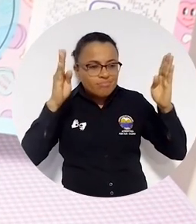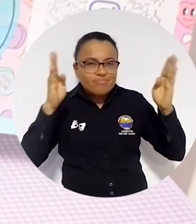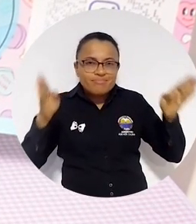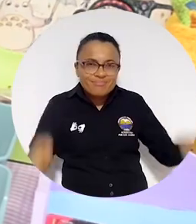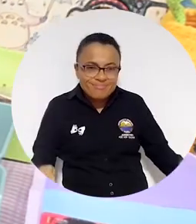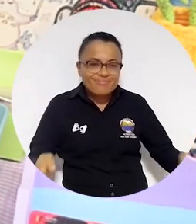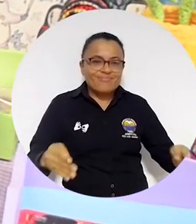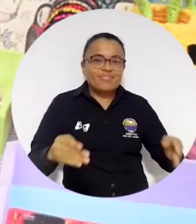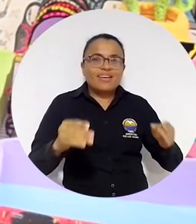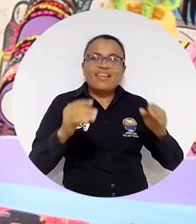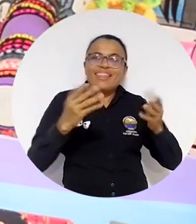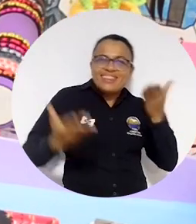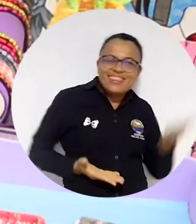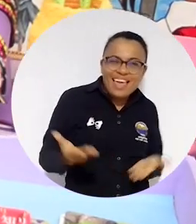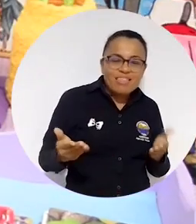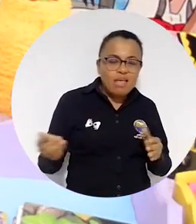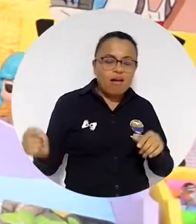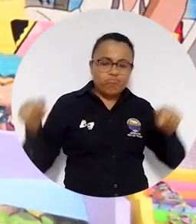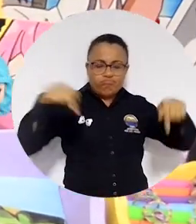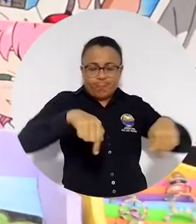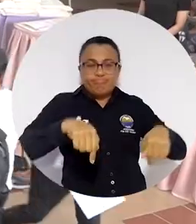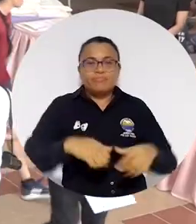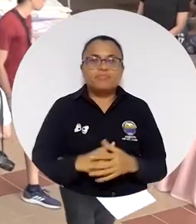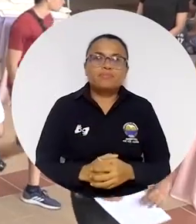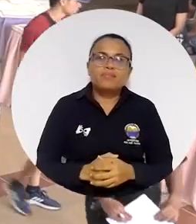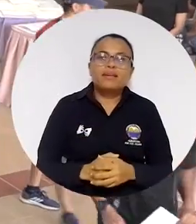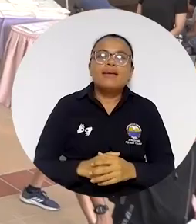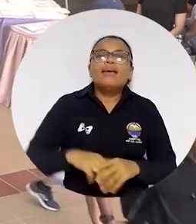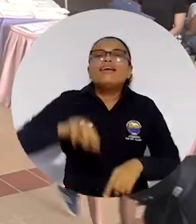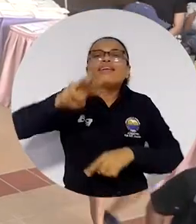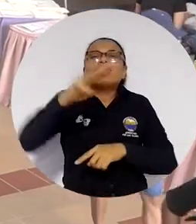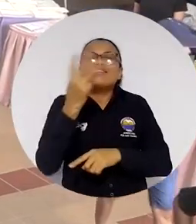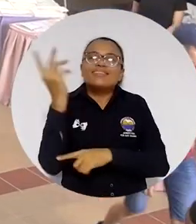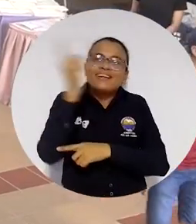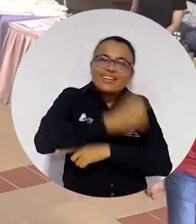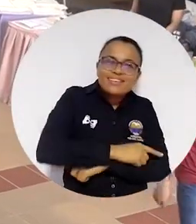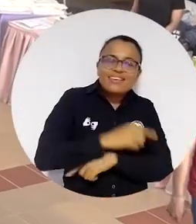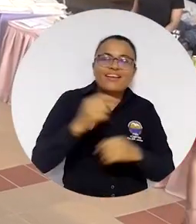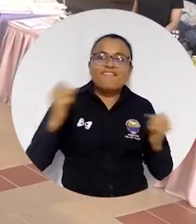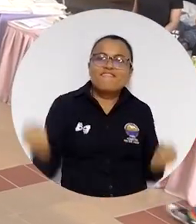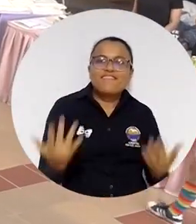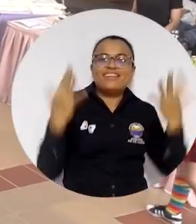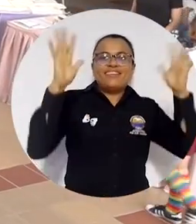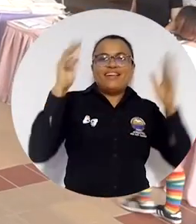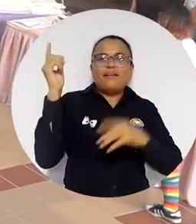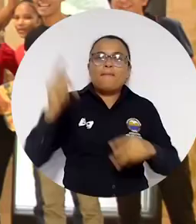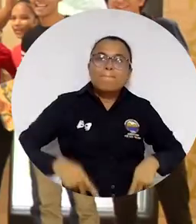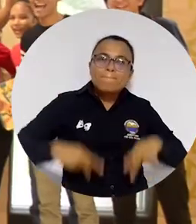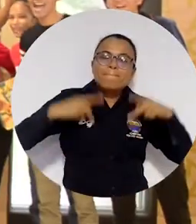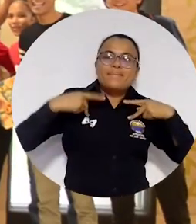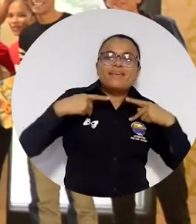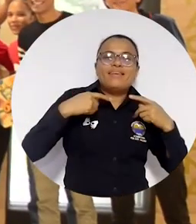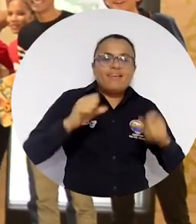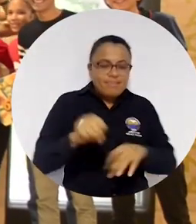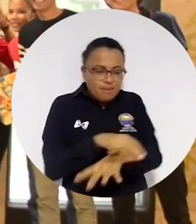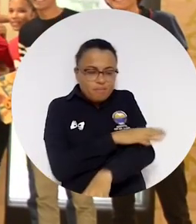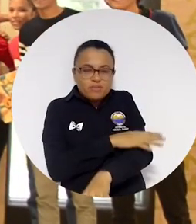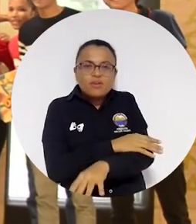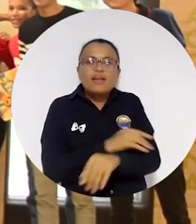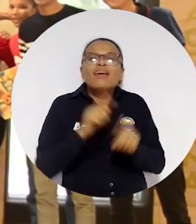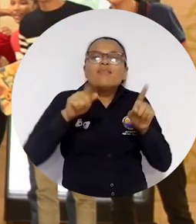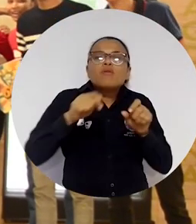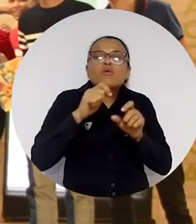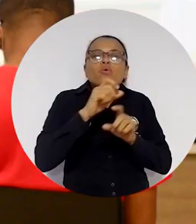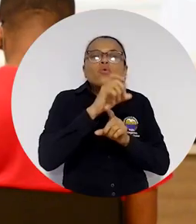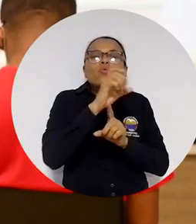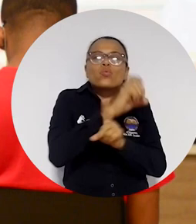un stand, a sacar una tienda. Durante el tercer día del Festival de la Vida y las Emociones, finalizó el primer torneo de